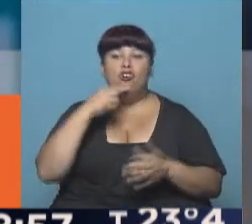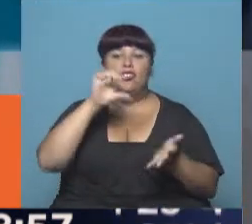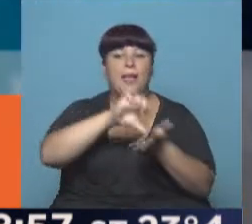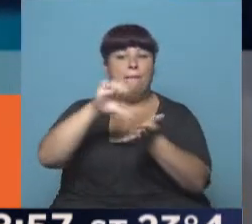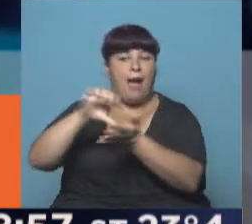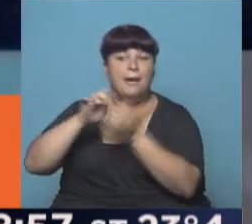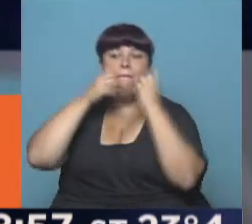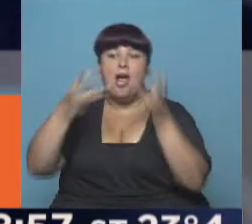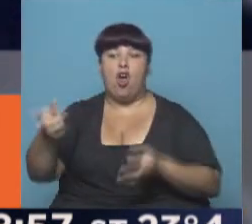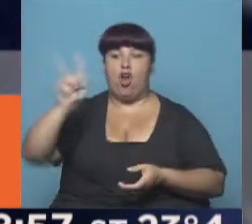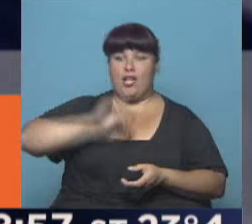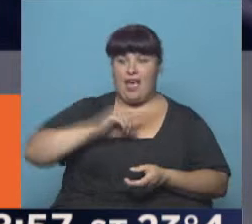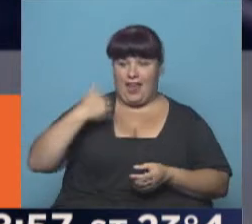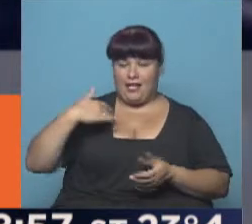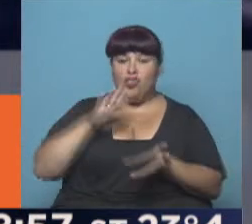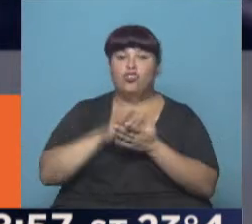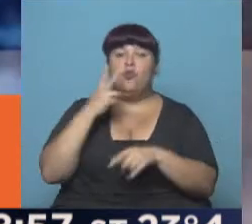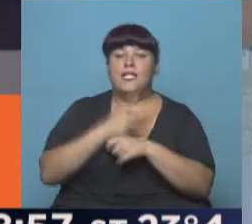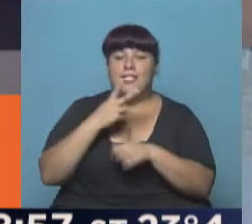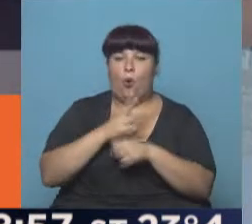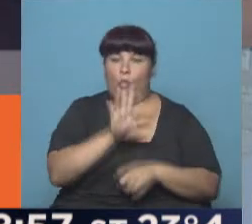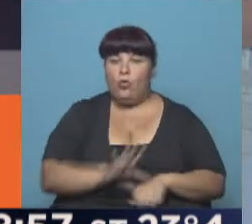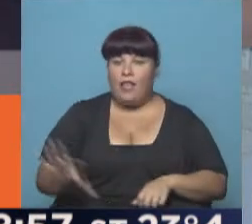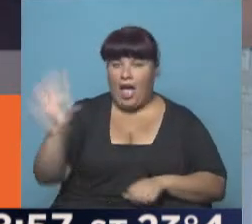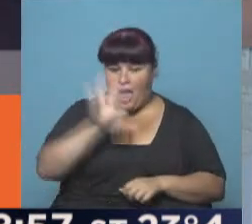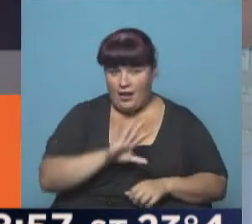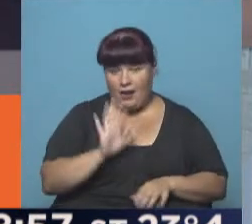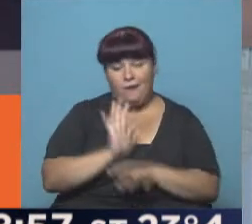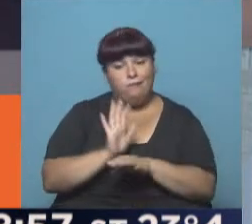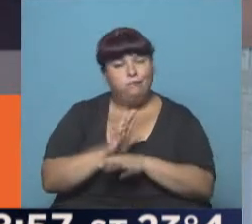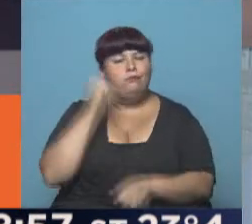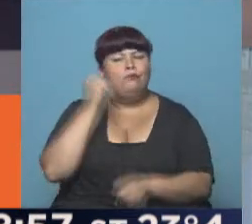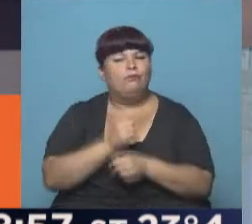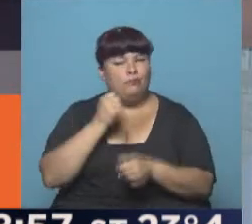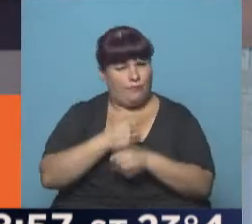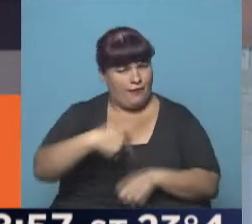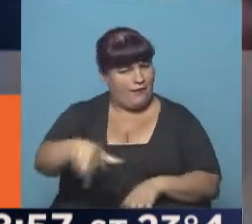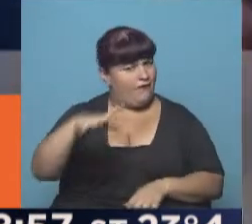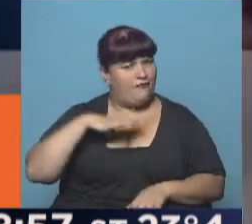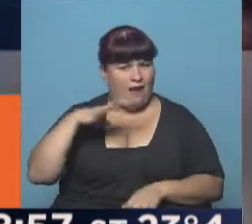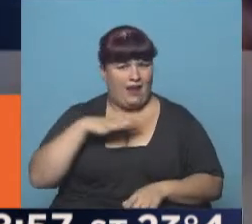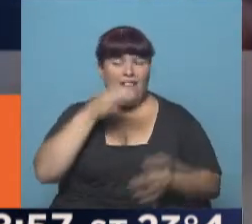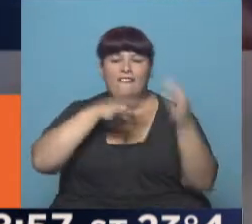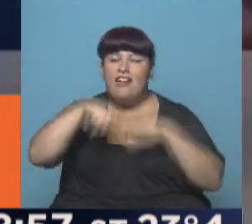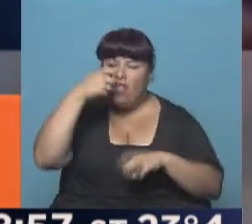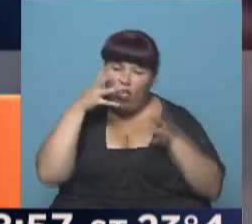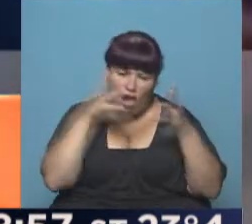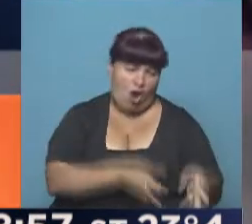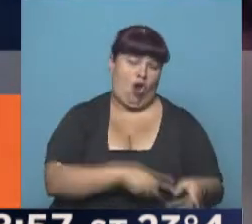que están en mejor lugar que nosotros a nivel secundario en la región. Es decir, que hay un laburo muy grande,